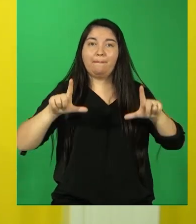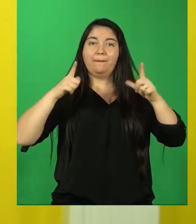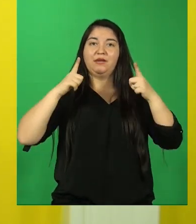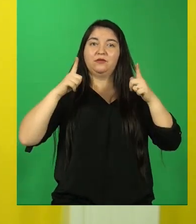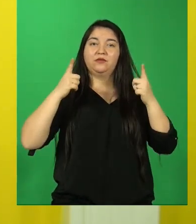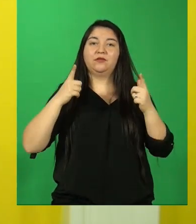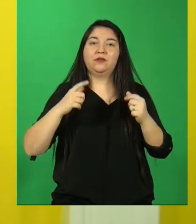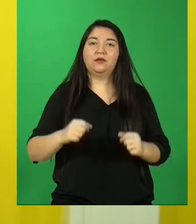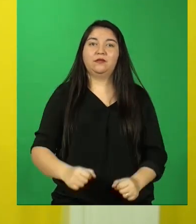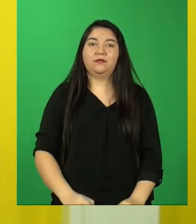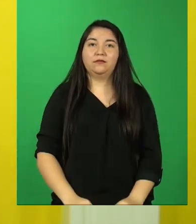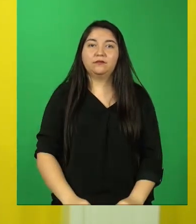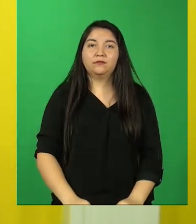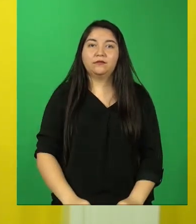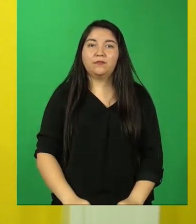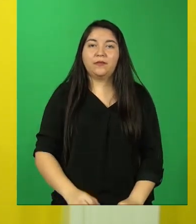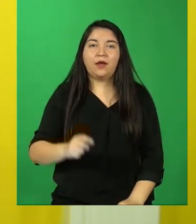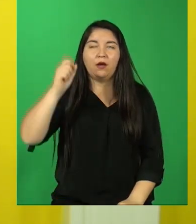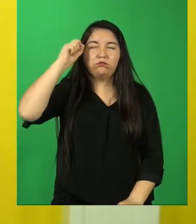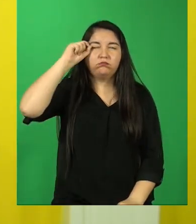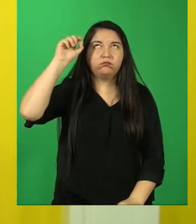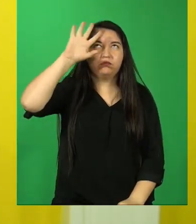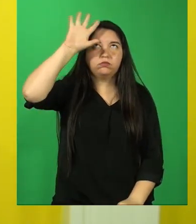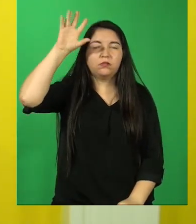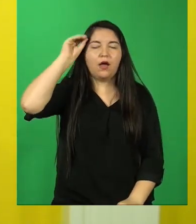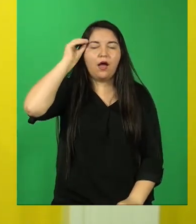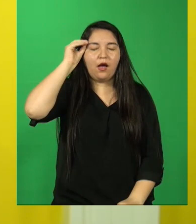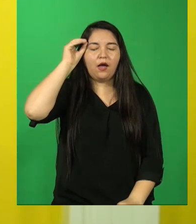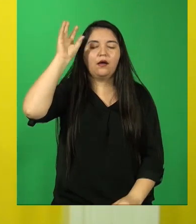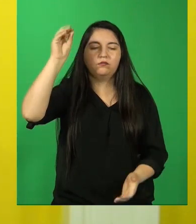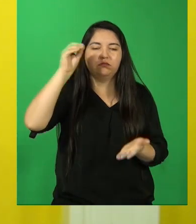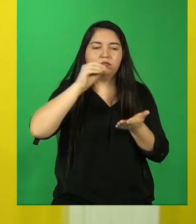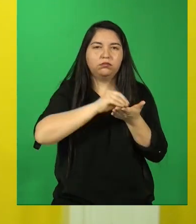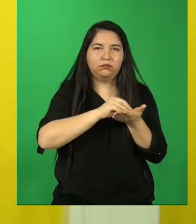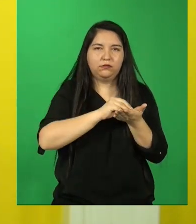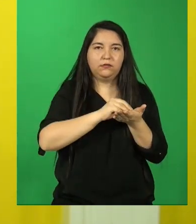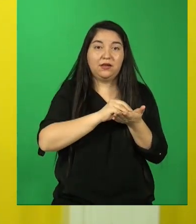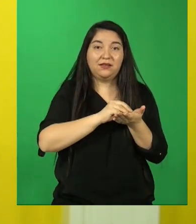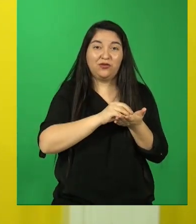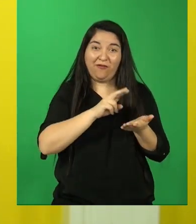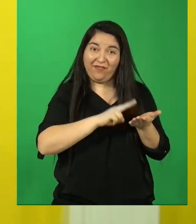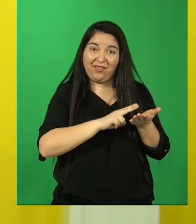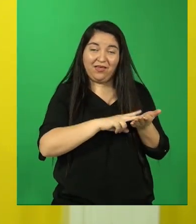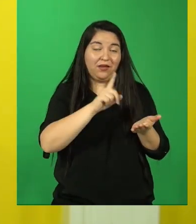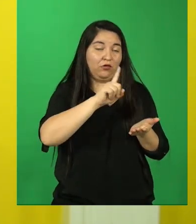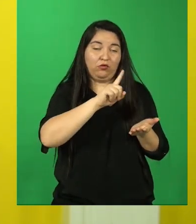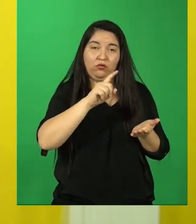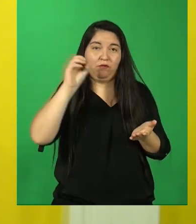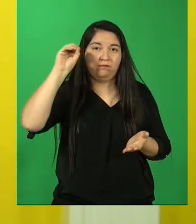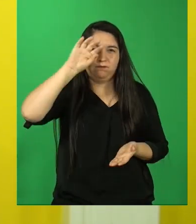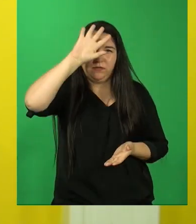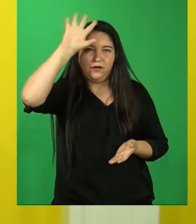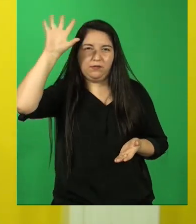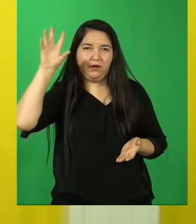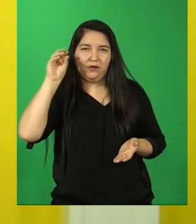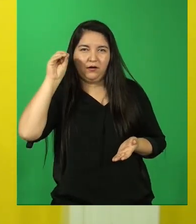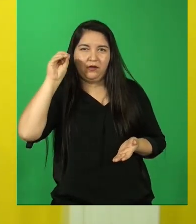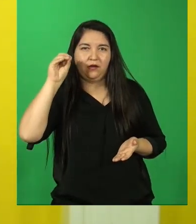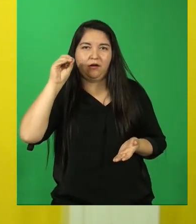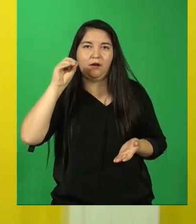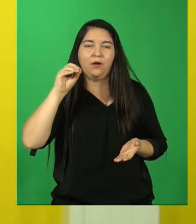personajes ya creados, fantásticos, porque los cuentos nos llevan